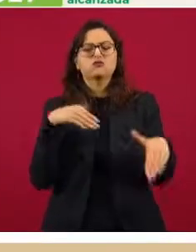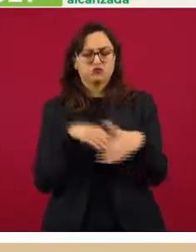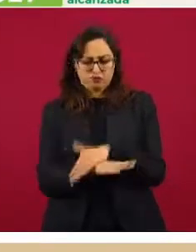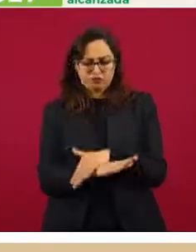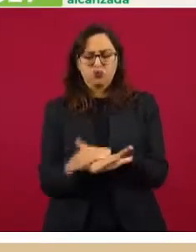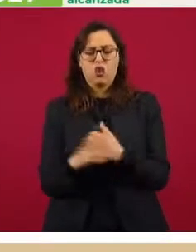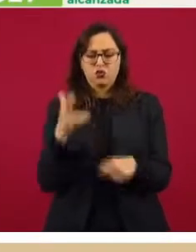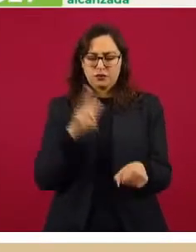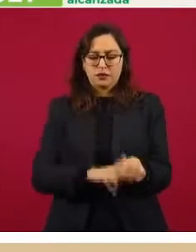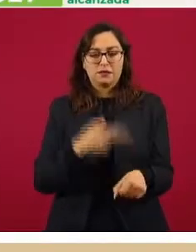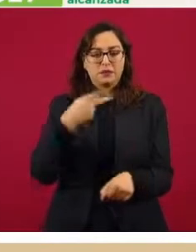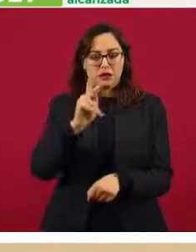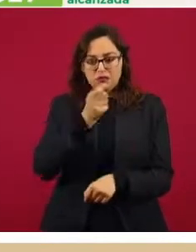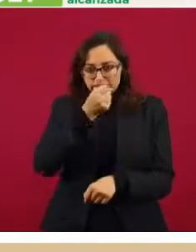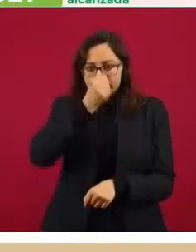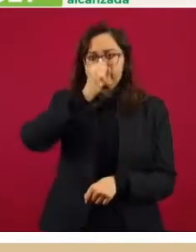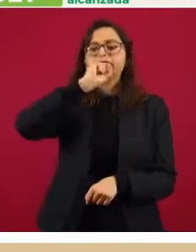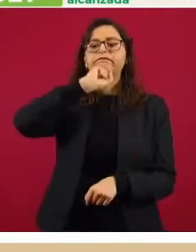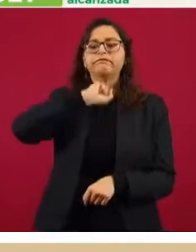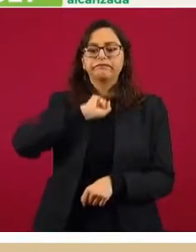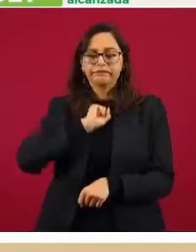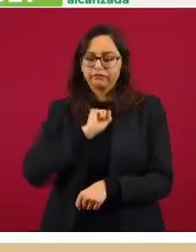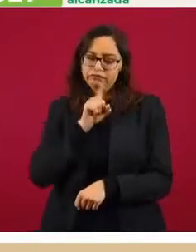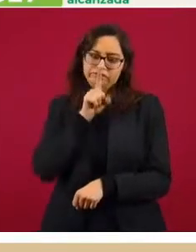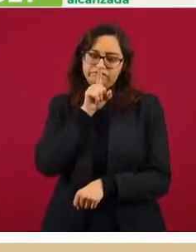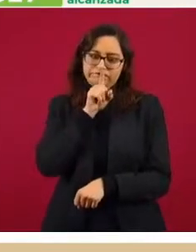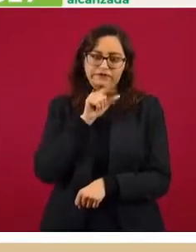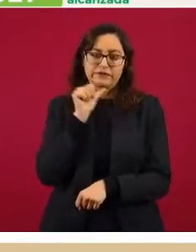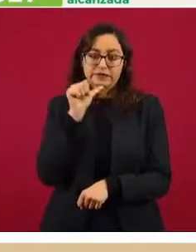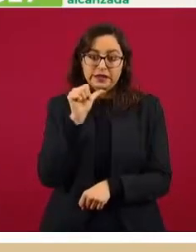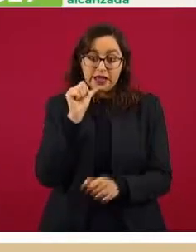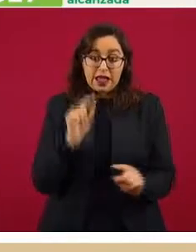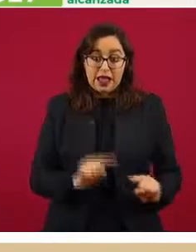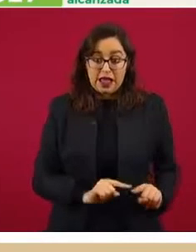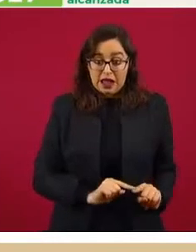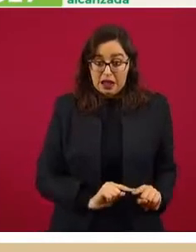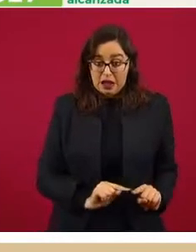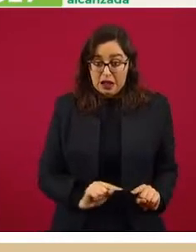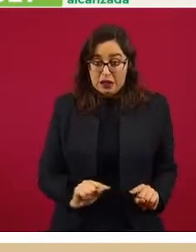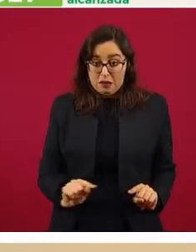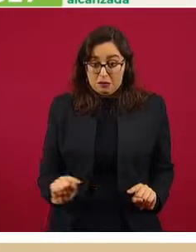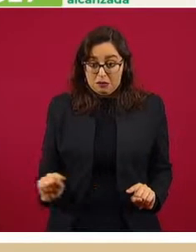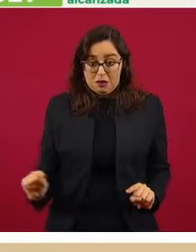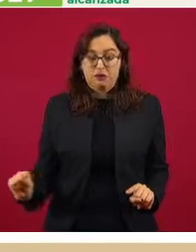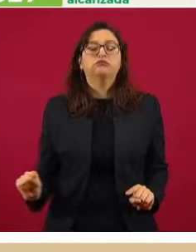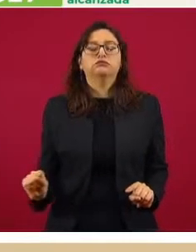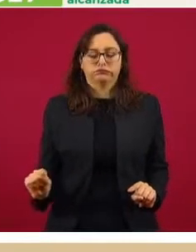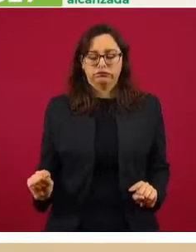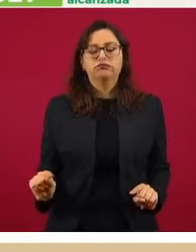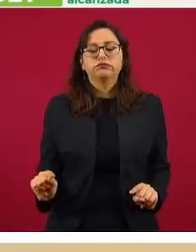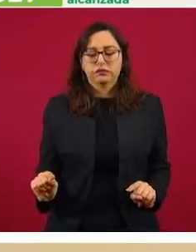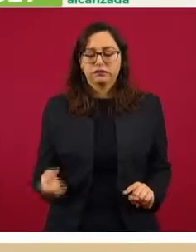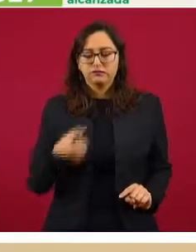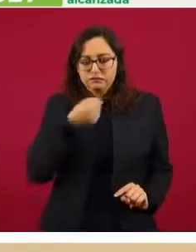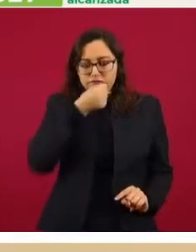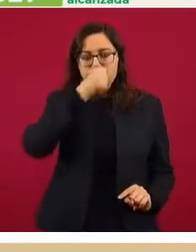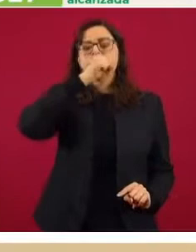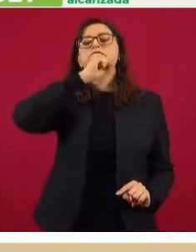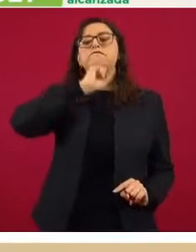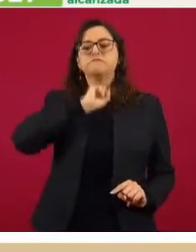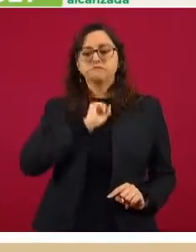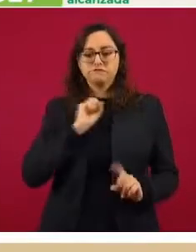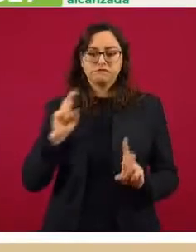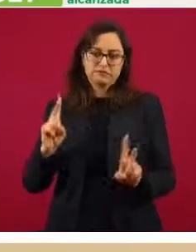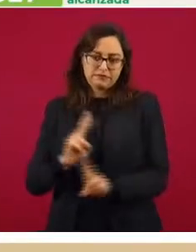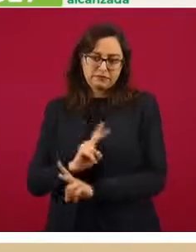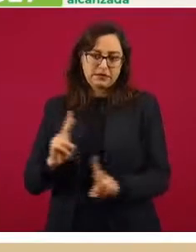intubadas, y en la línea color turquesa hasta abajo sí vemos las personas o la suma de personas que están intubadas.